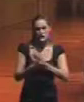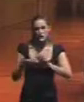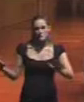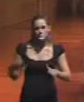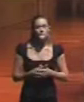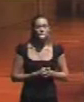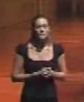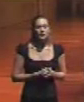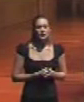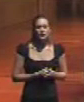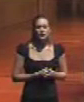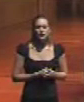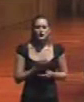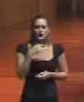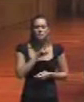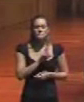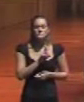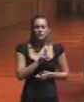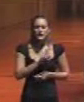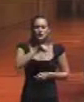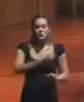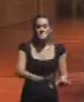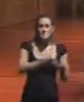Se eligió a la citada comisión y se aprobó la